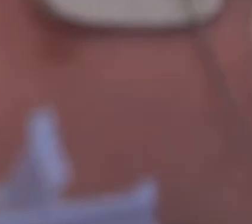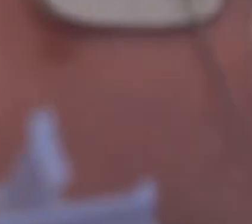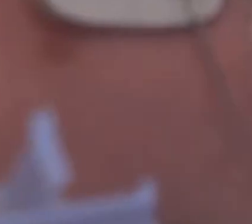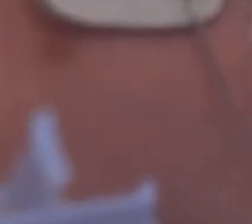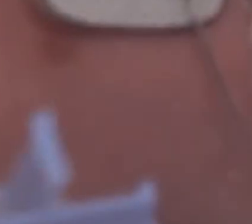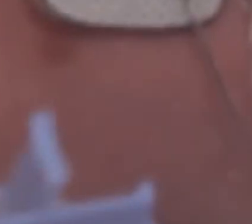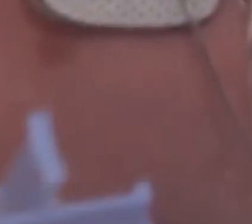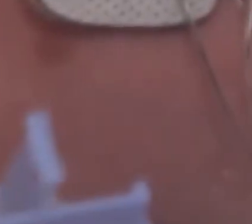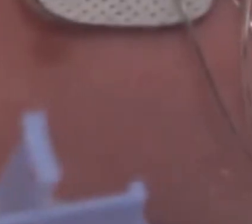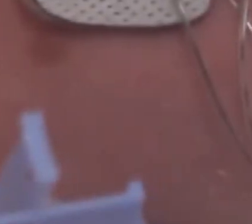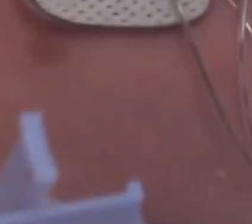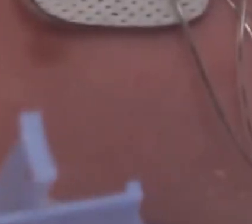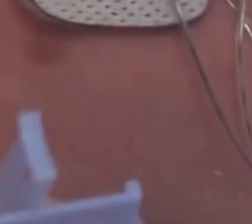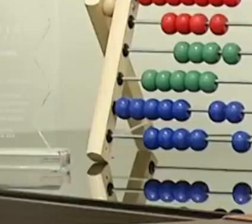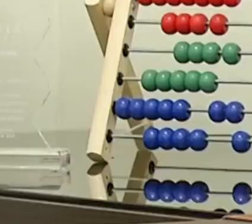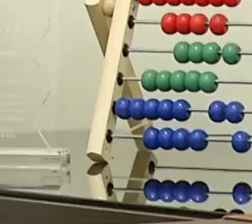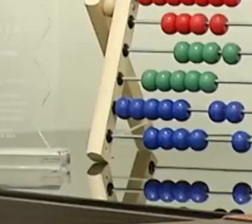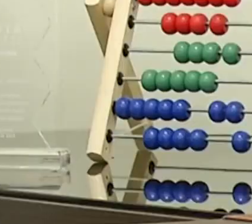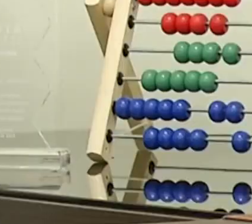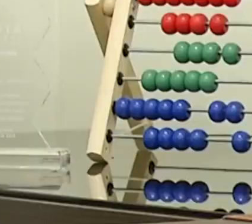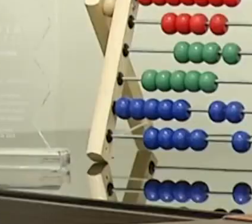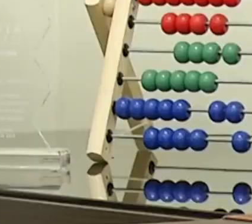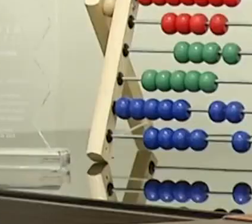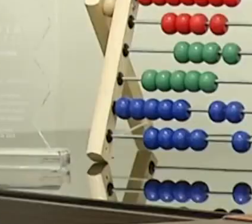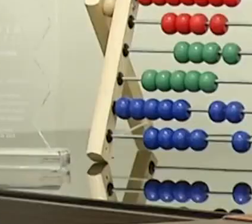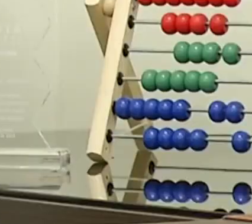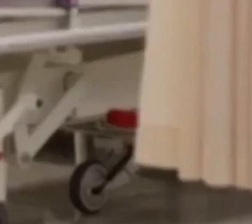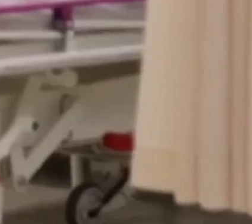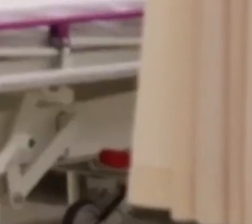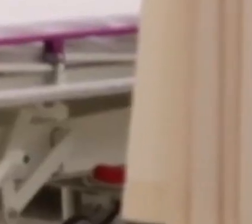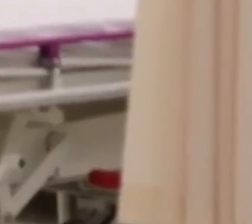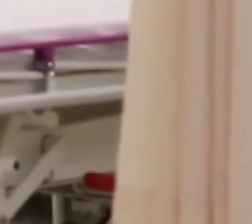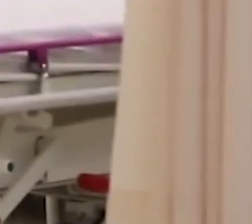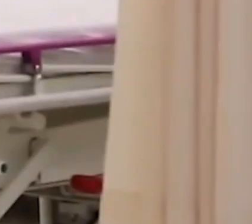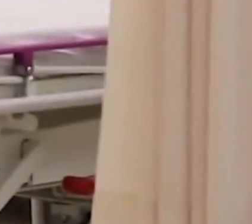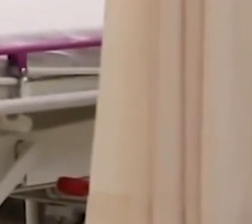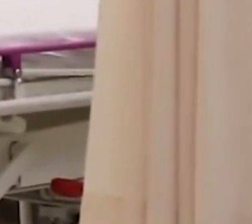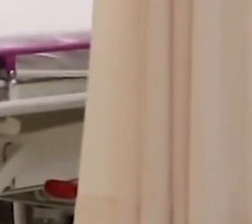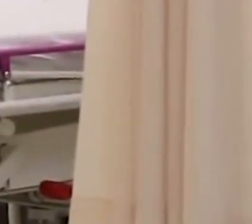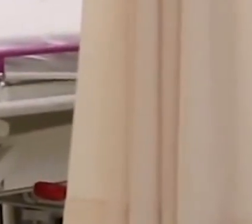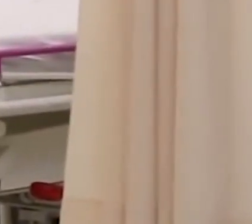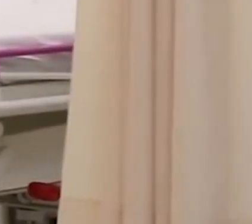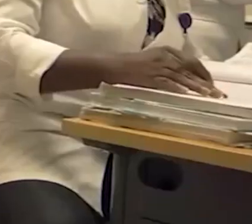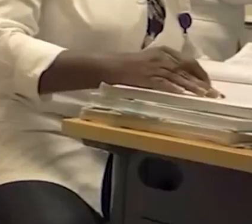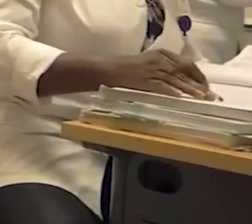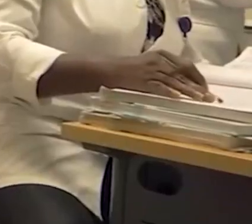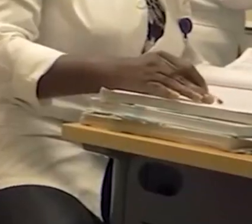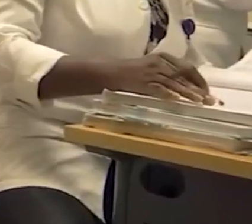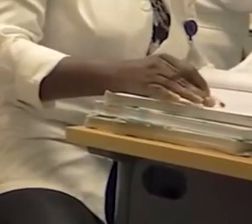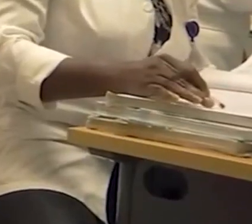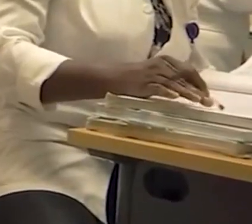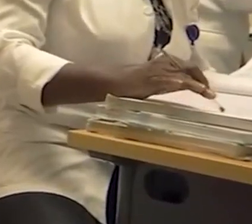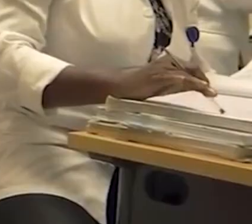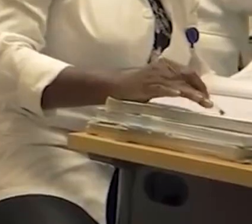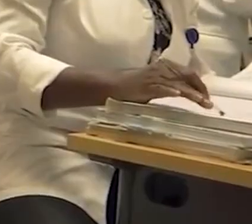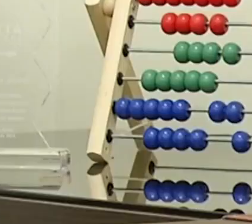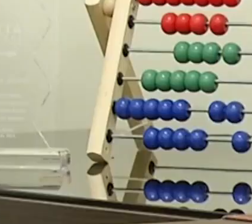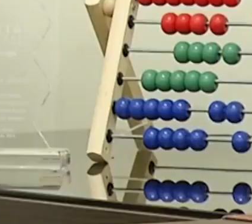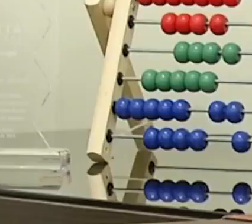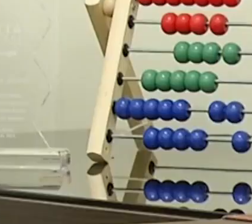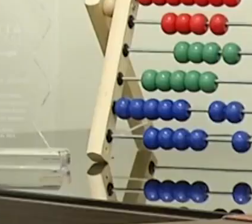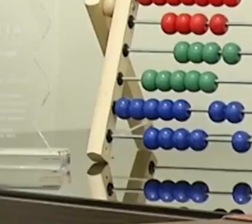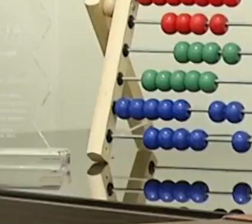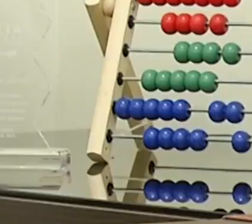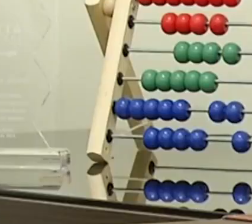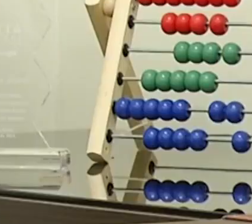niños. Atendemos además diariamente en el área de emergencia un promedio de 200 niños y en el área de